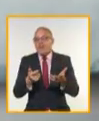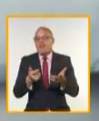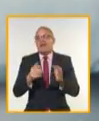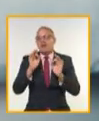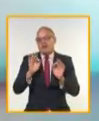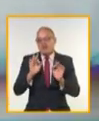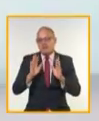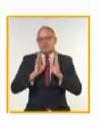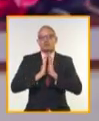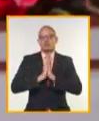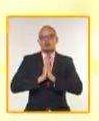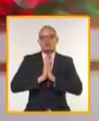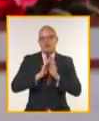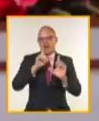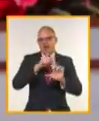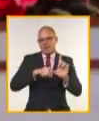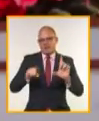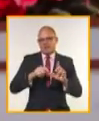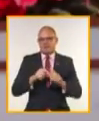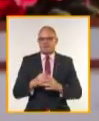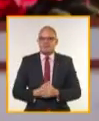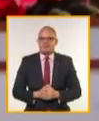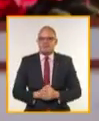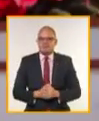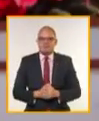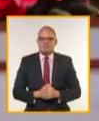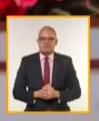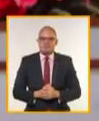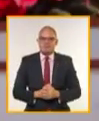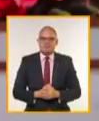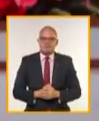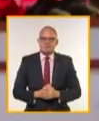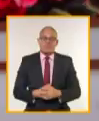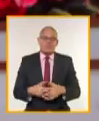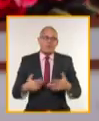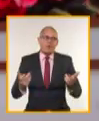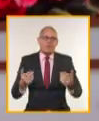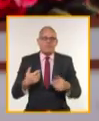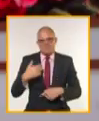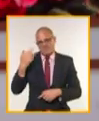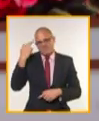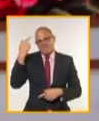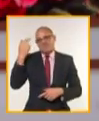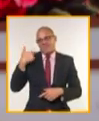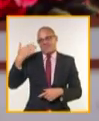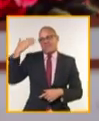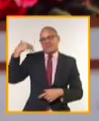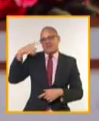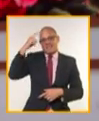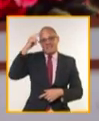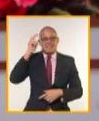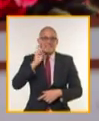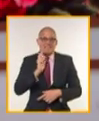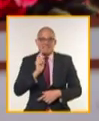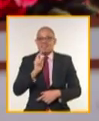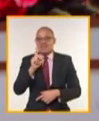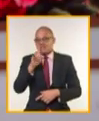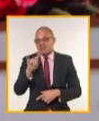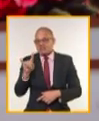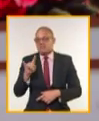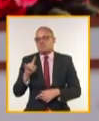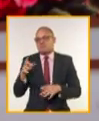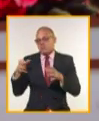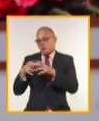Virgen de Regla. Imagínate del siglo XIX, Patite primero, Paco de Curí venía en Cuba de